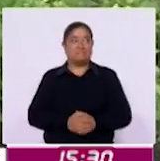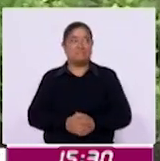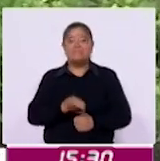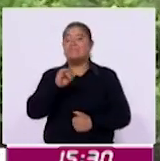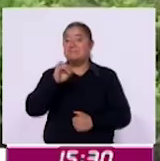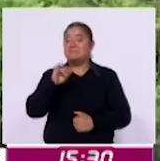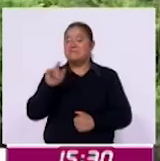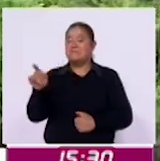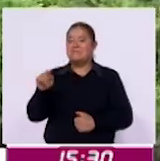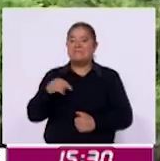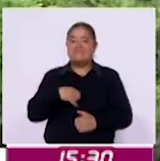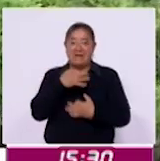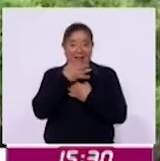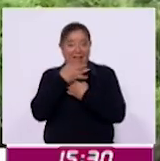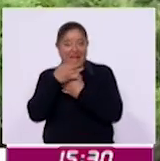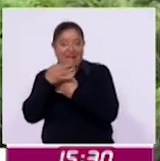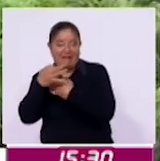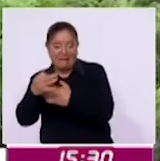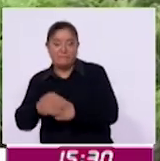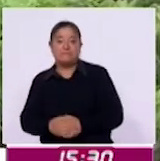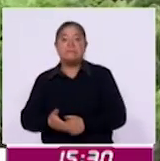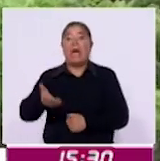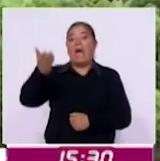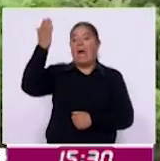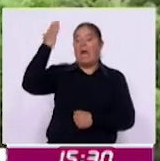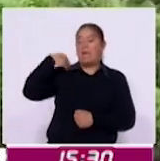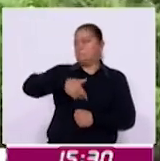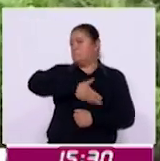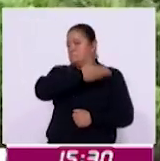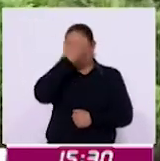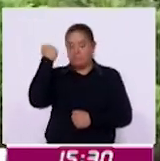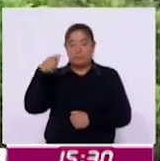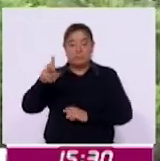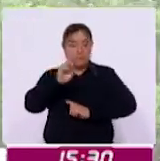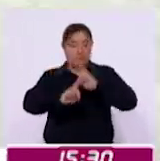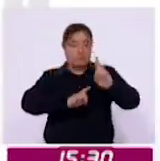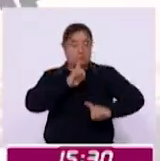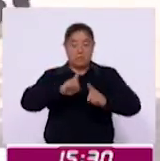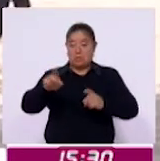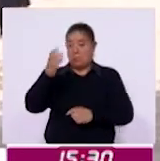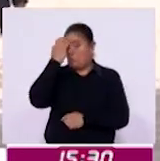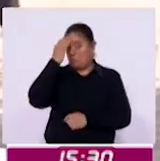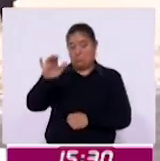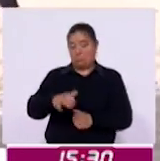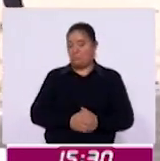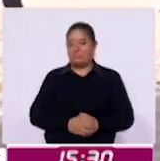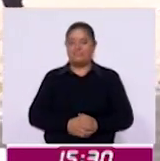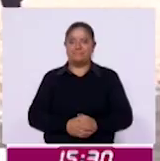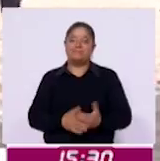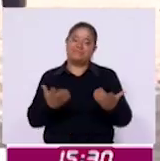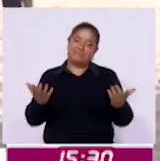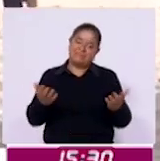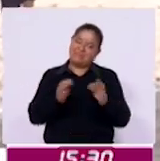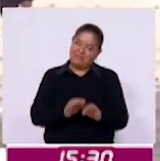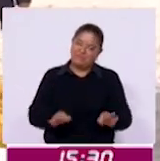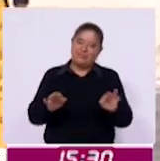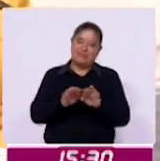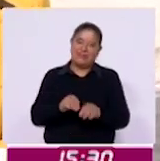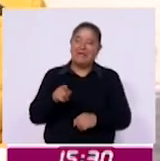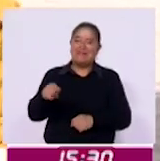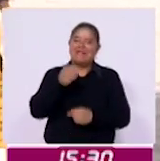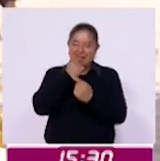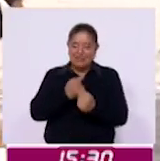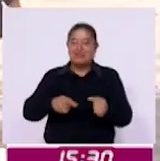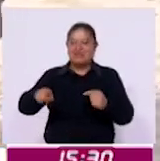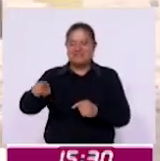es, exactamente, les llama la atención, pues anteriormente no conocían como tal el deporte. Sin duda es importante darles esos espacios a